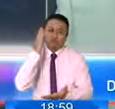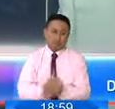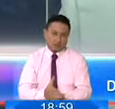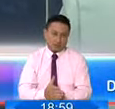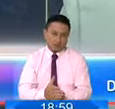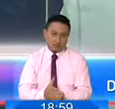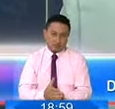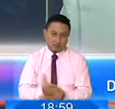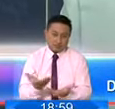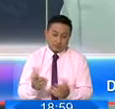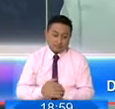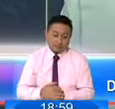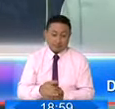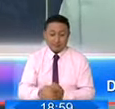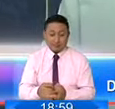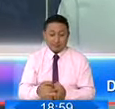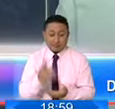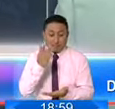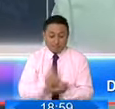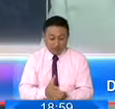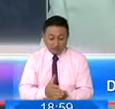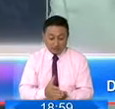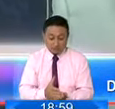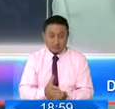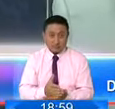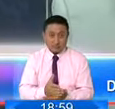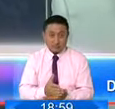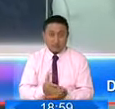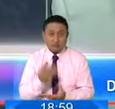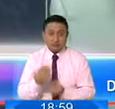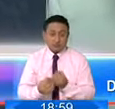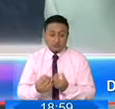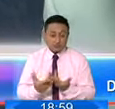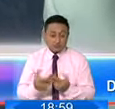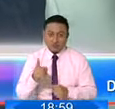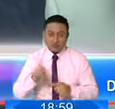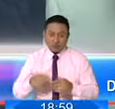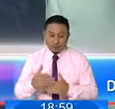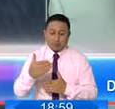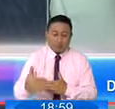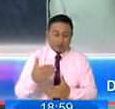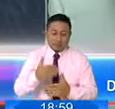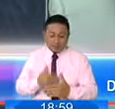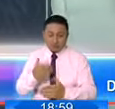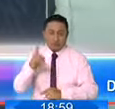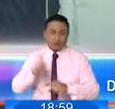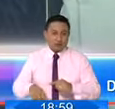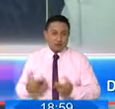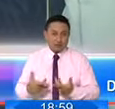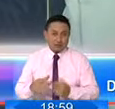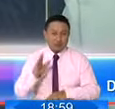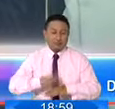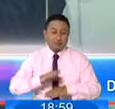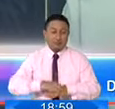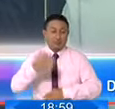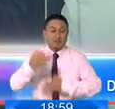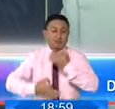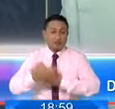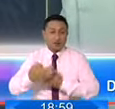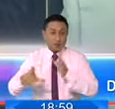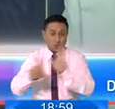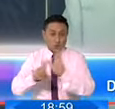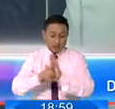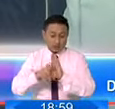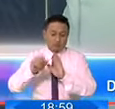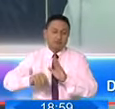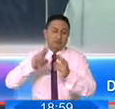paralizársela entramos en un momento en el cual no podemos avanzar. Y jurídicamente tocará hacer las respectivas